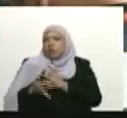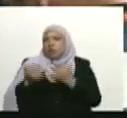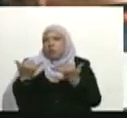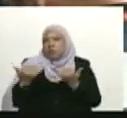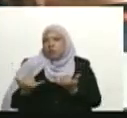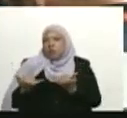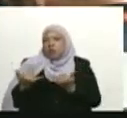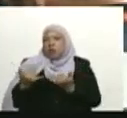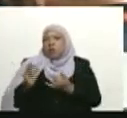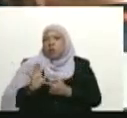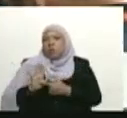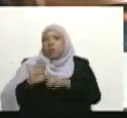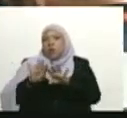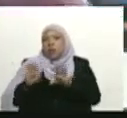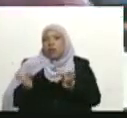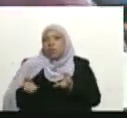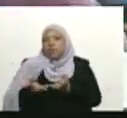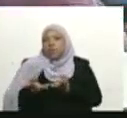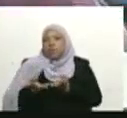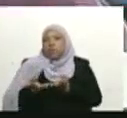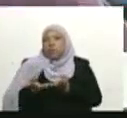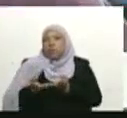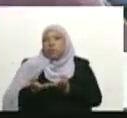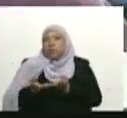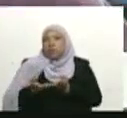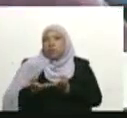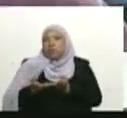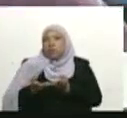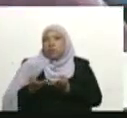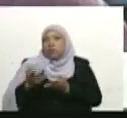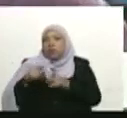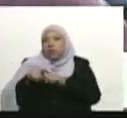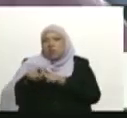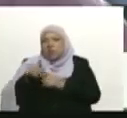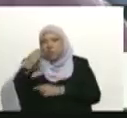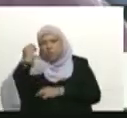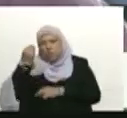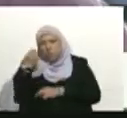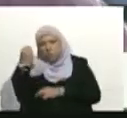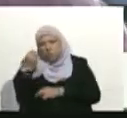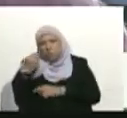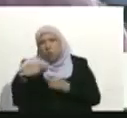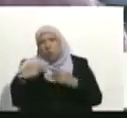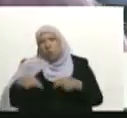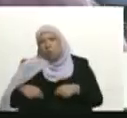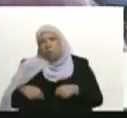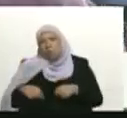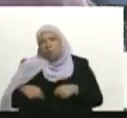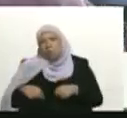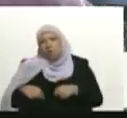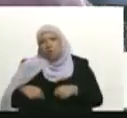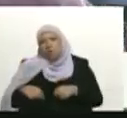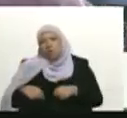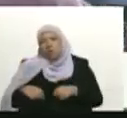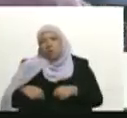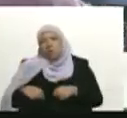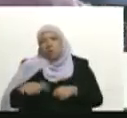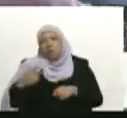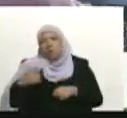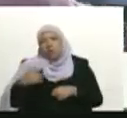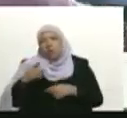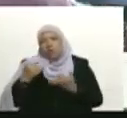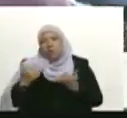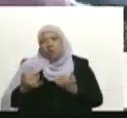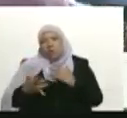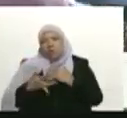se posiciona en el mundo. Si no le demos el sentido crítico, el sentido humano, si nos pegamos a los